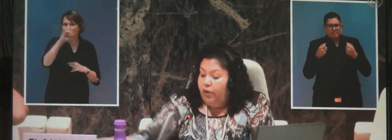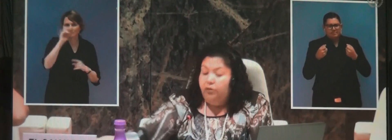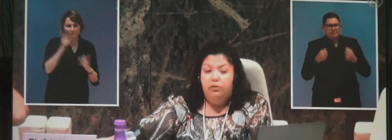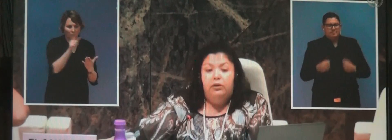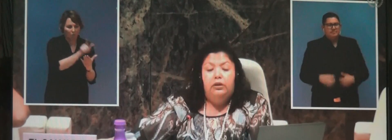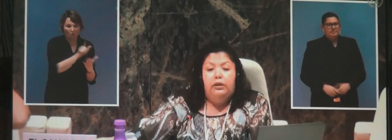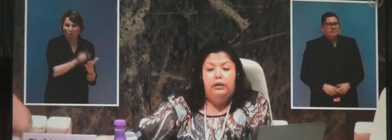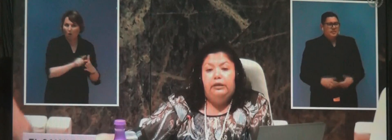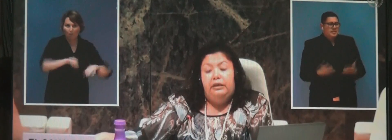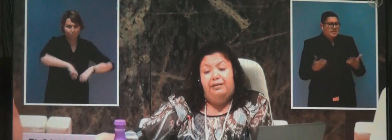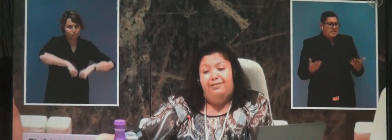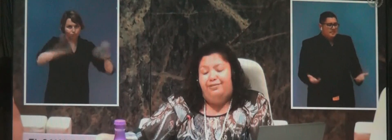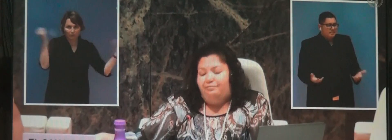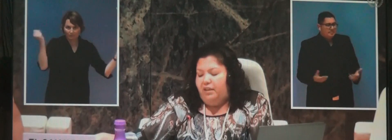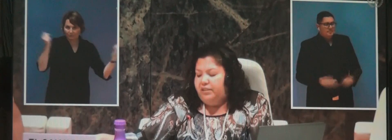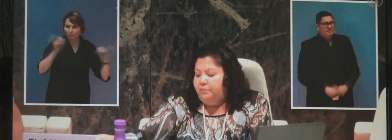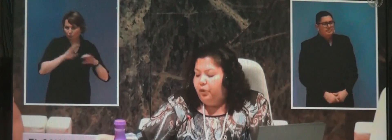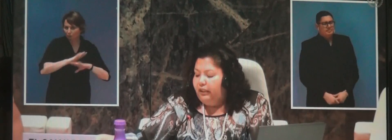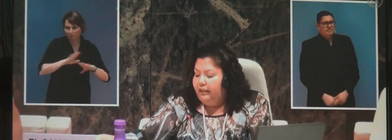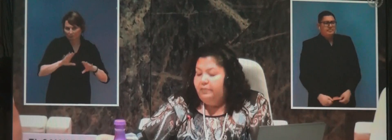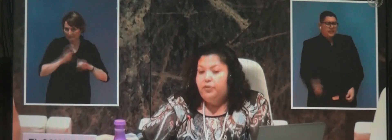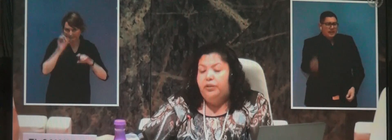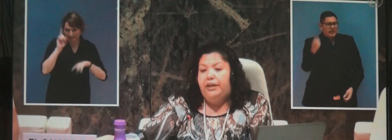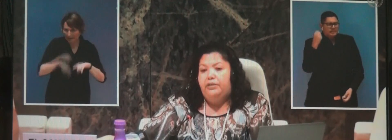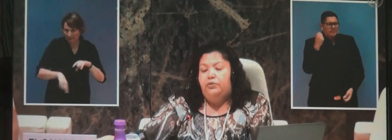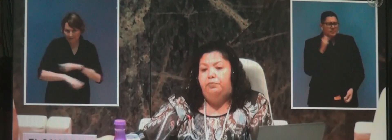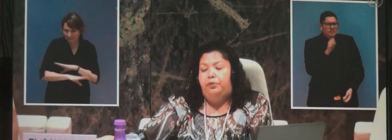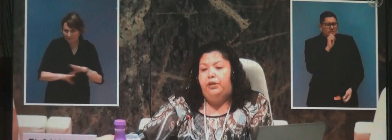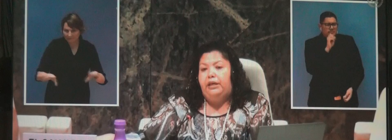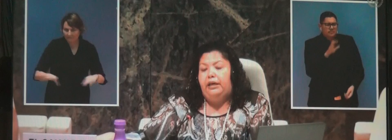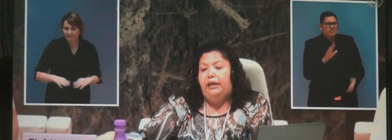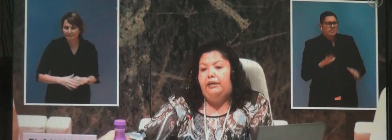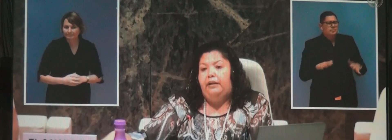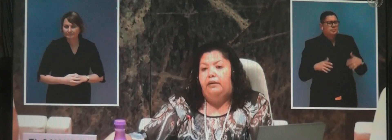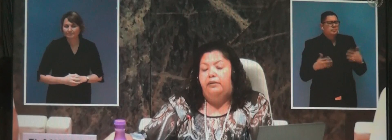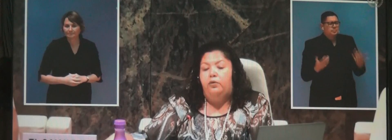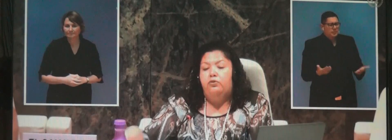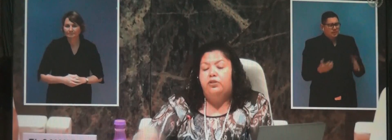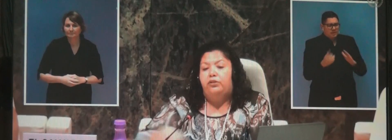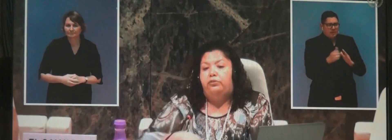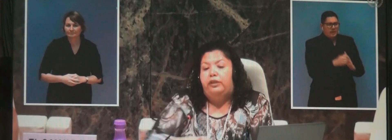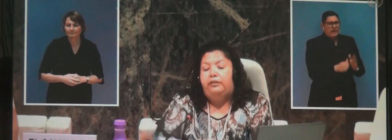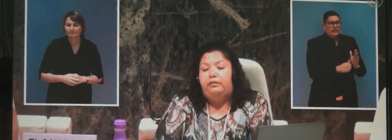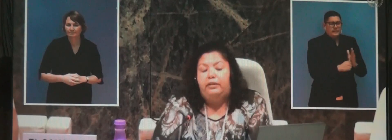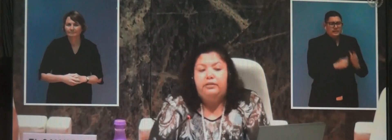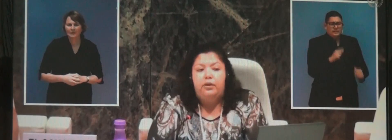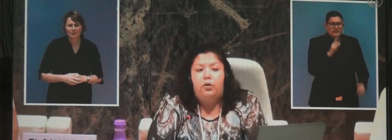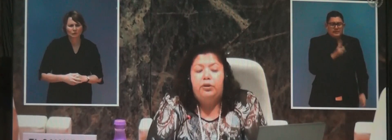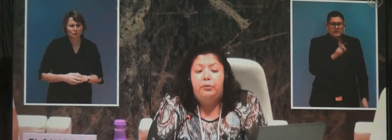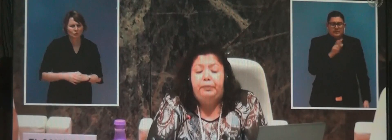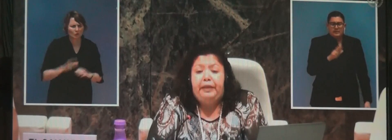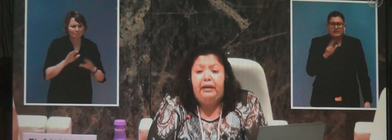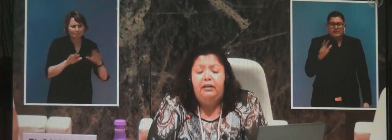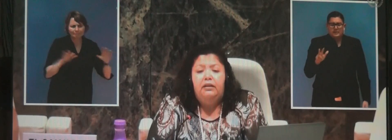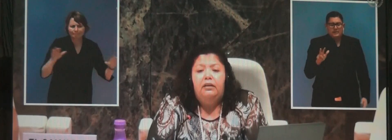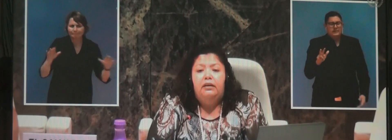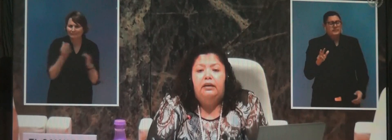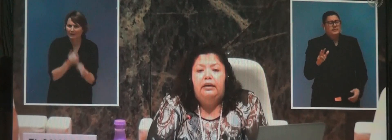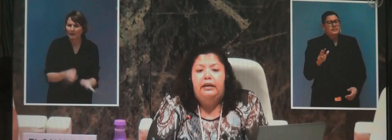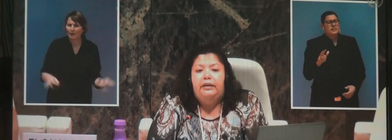Y bueno, es importante mencionar esto porque en el artículo 133 del Código